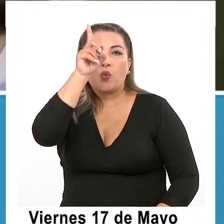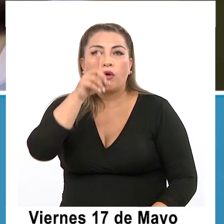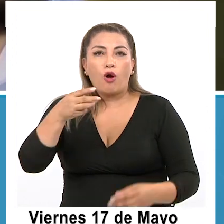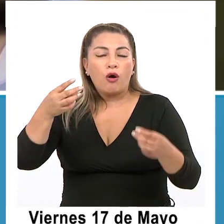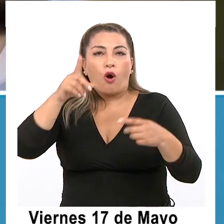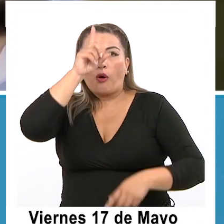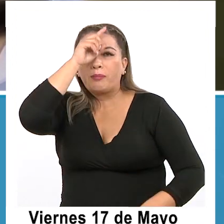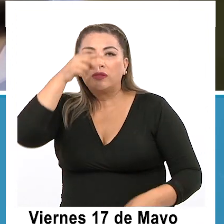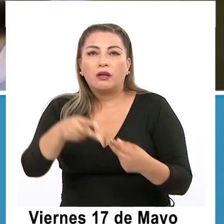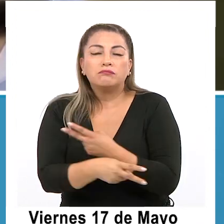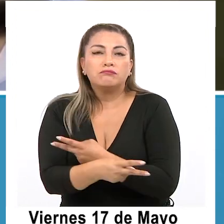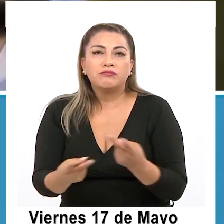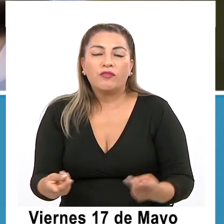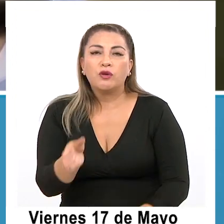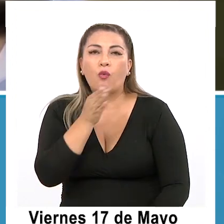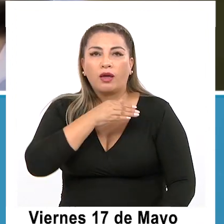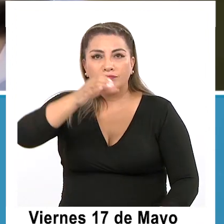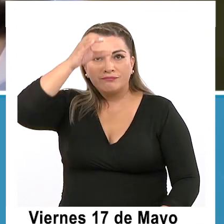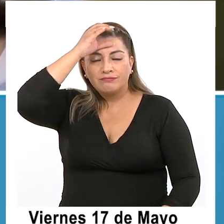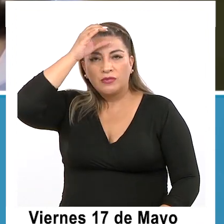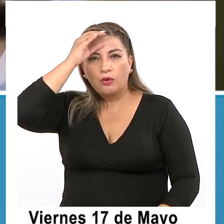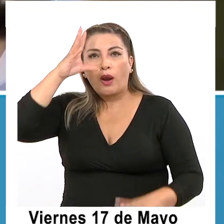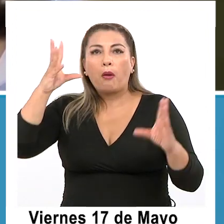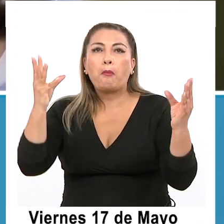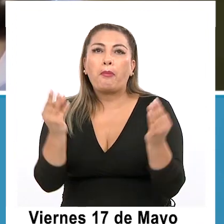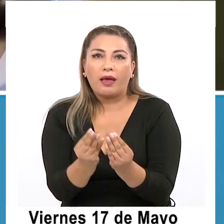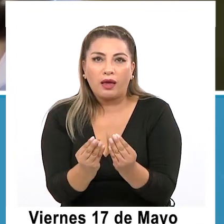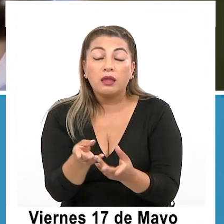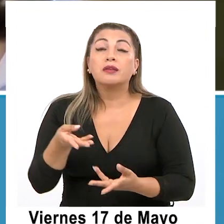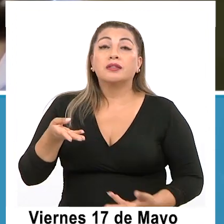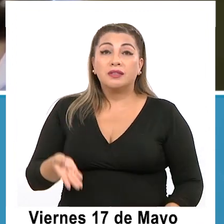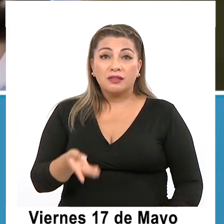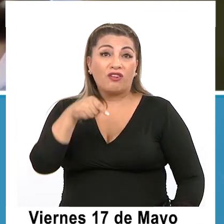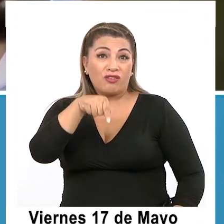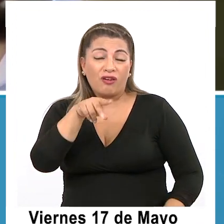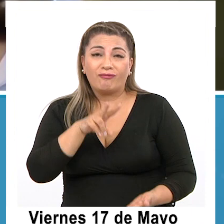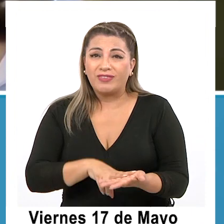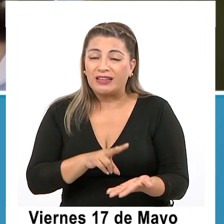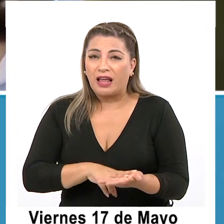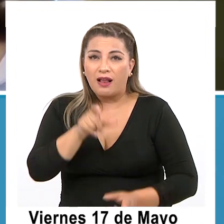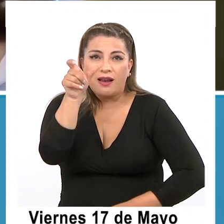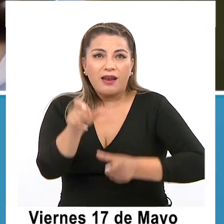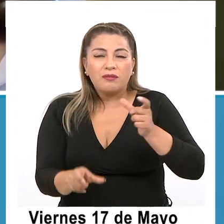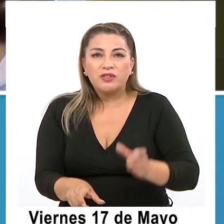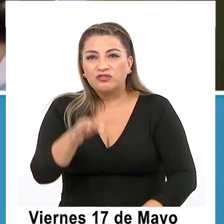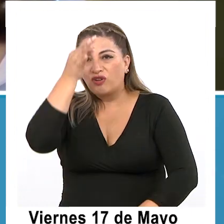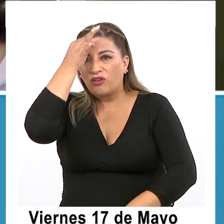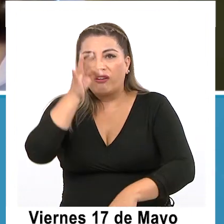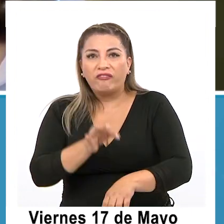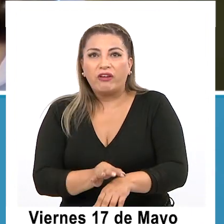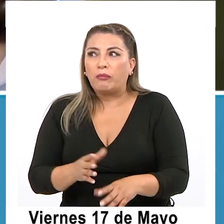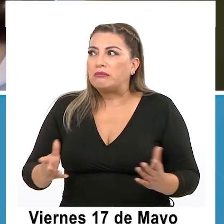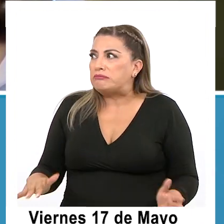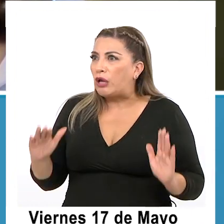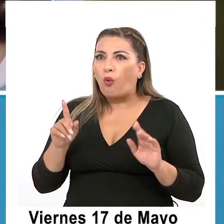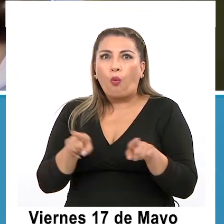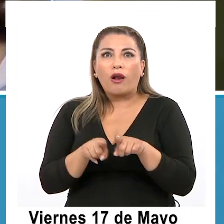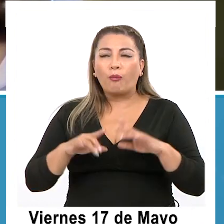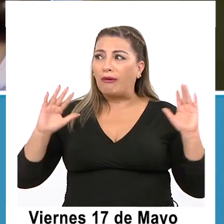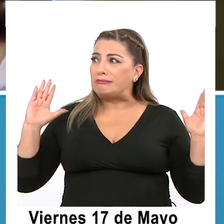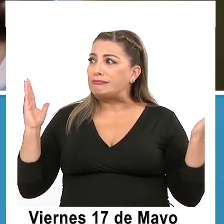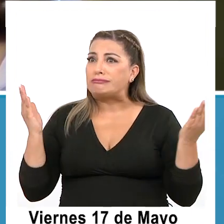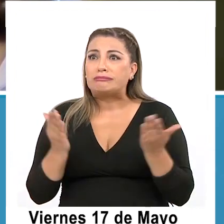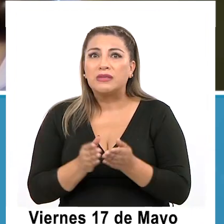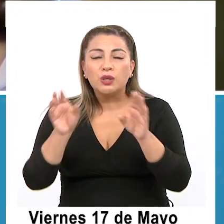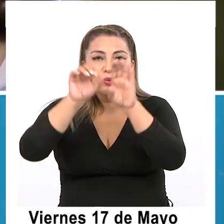hay clínicas producto de que hay una población pequeña. Por lo tanto, hoy día verdaderamente los pacientes están atrapados en el sistema actual